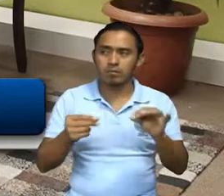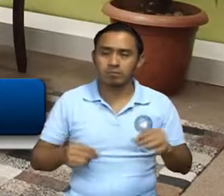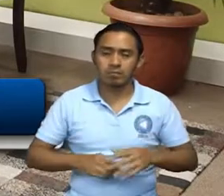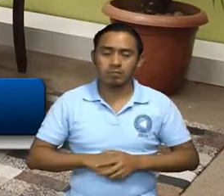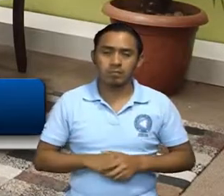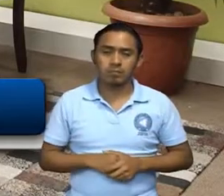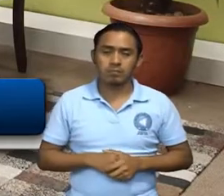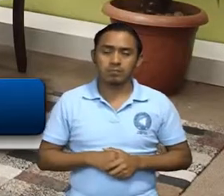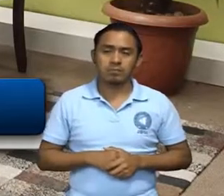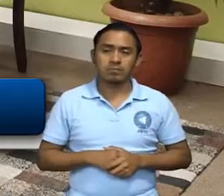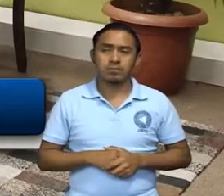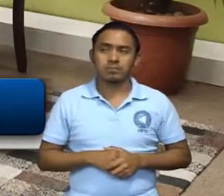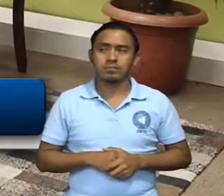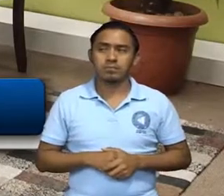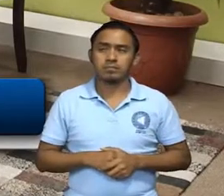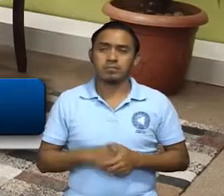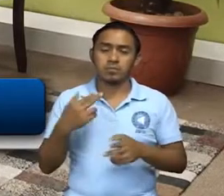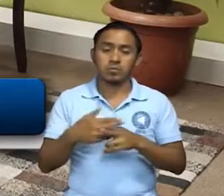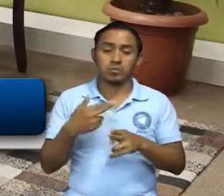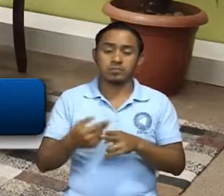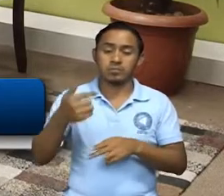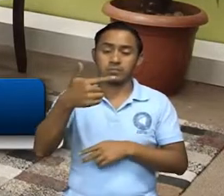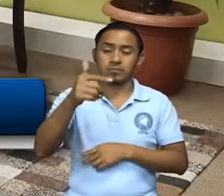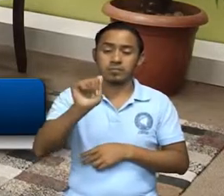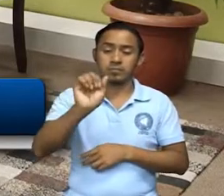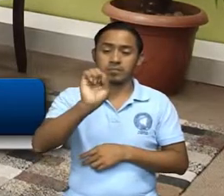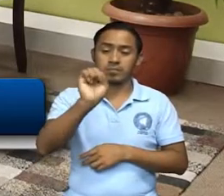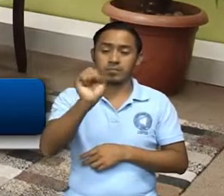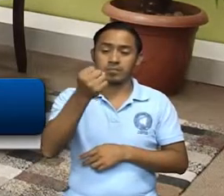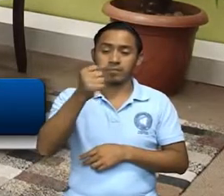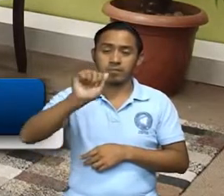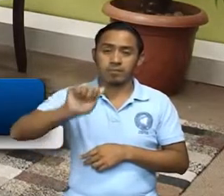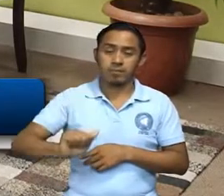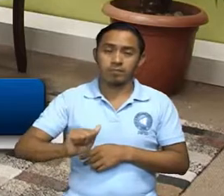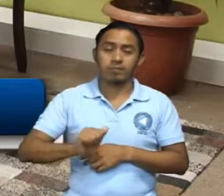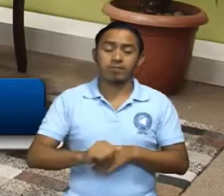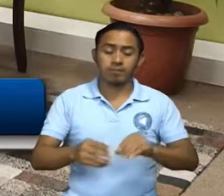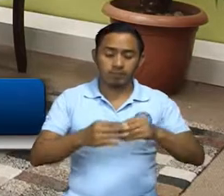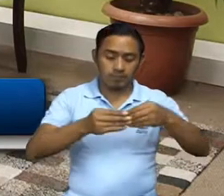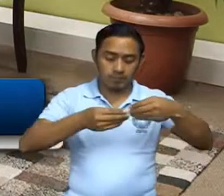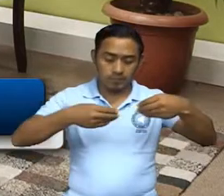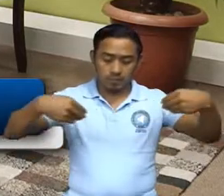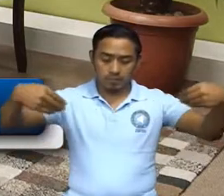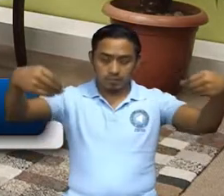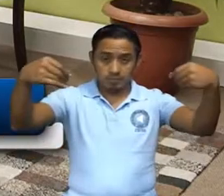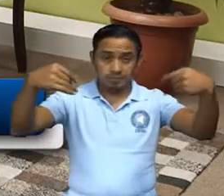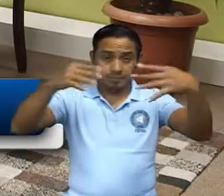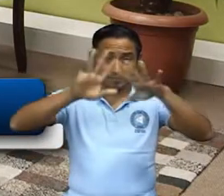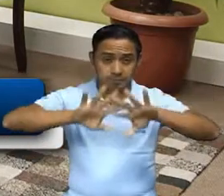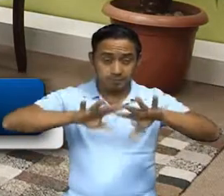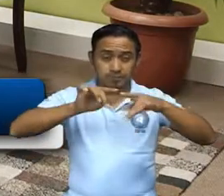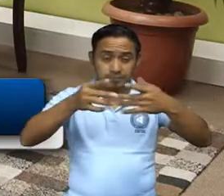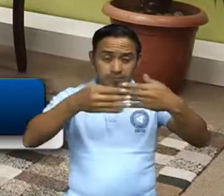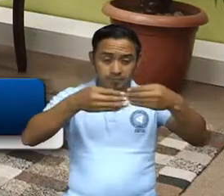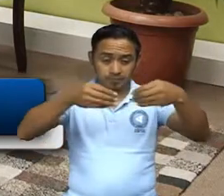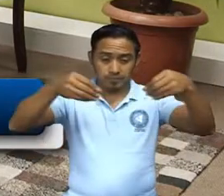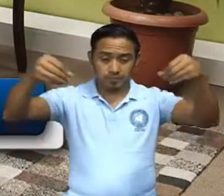ustedes? Nosotros lo que utilizamos es gasa, ¿ya? Son gasas previamente preparadas que se hacen, ¿cómo te puedo